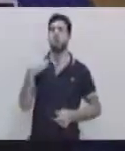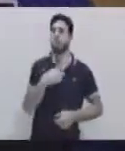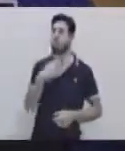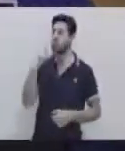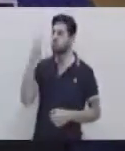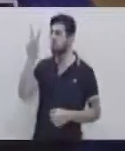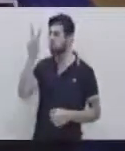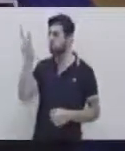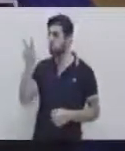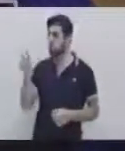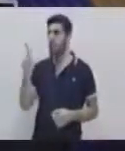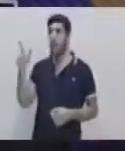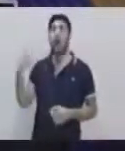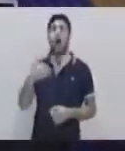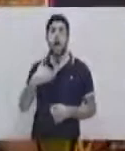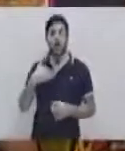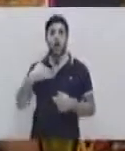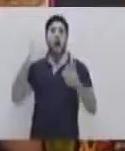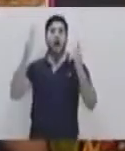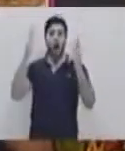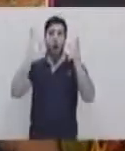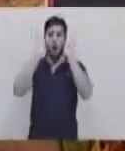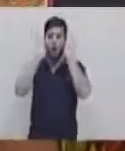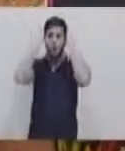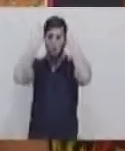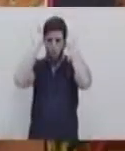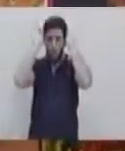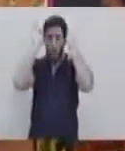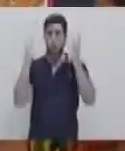Podemos observar que tiene orejas,